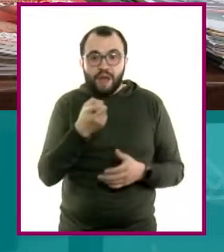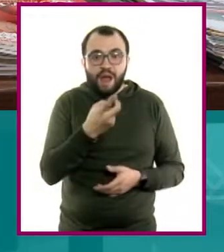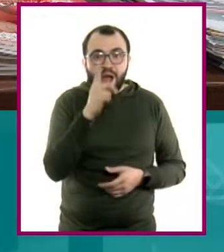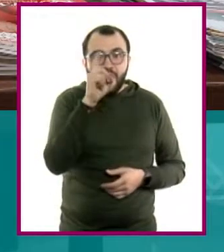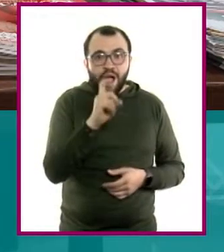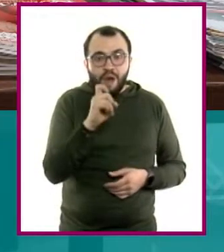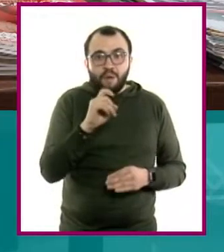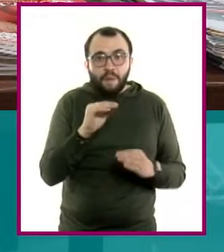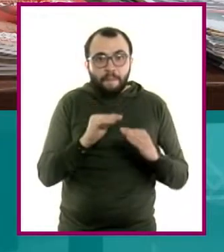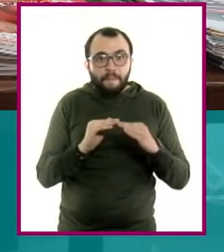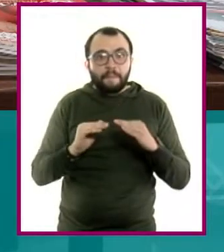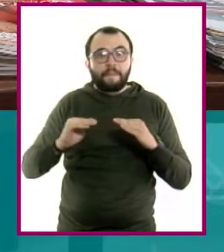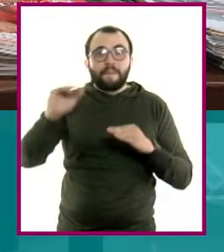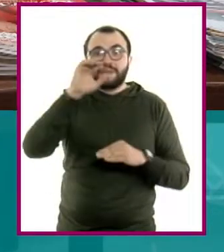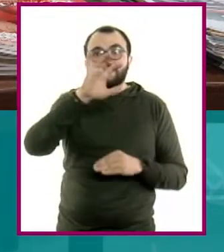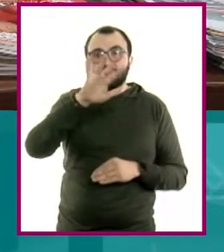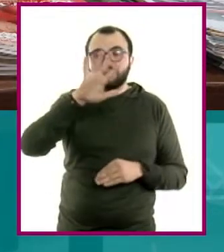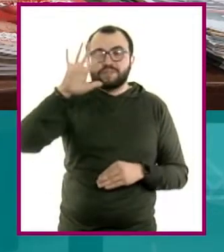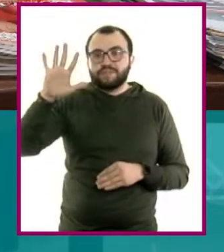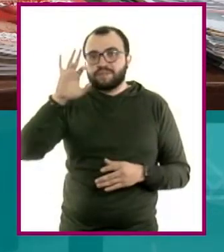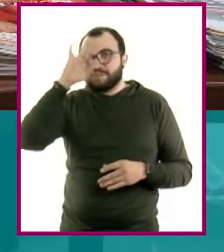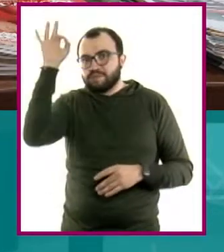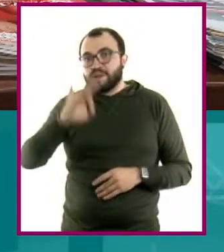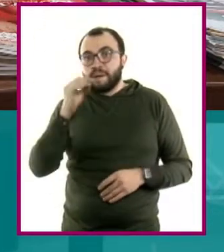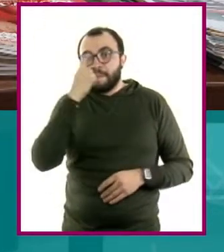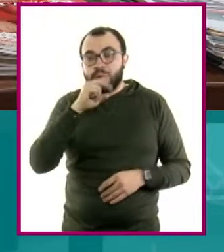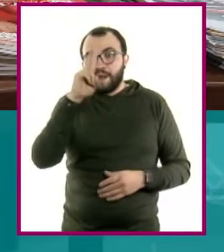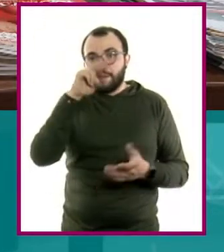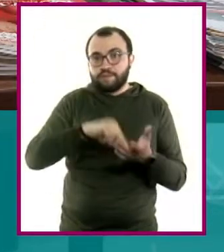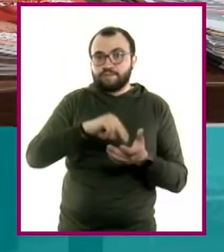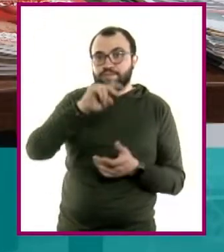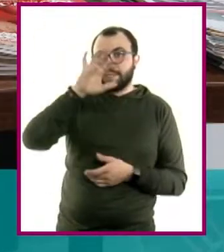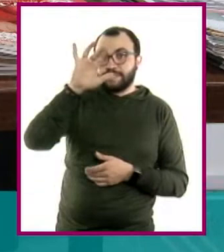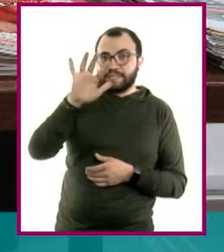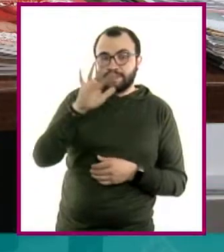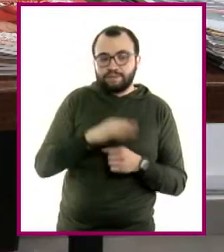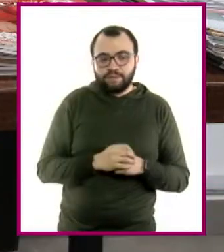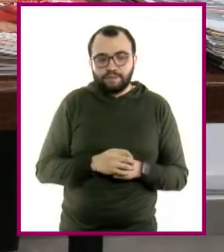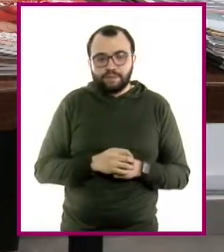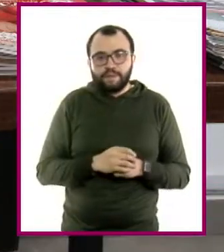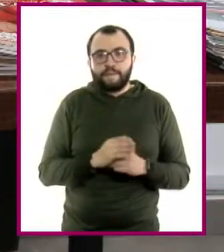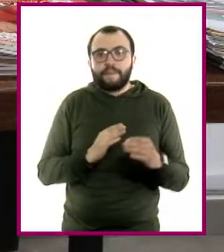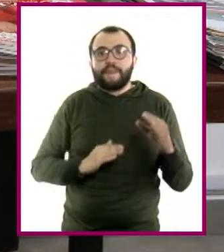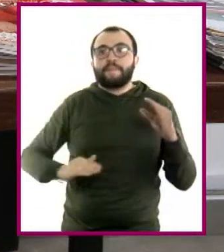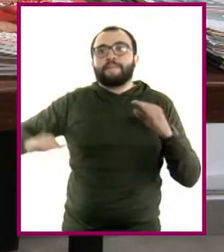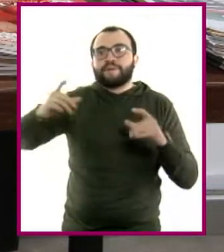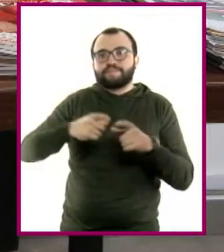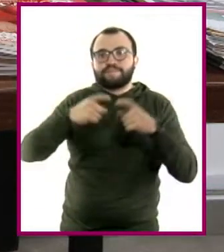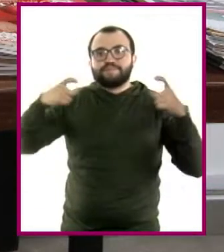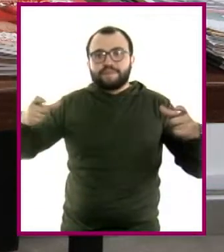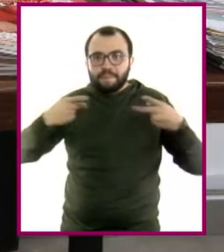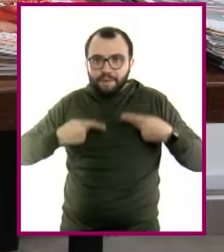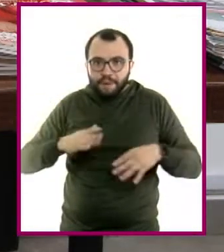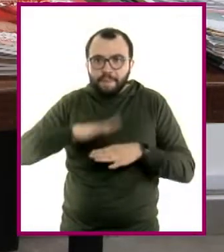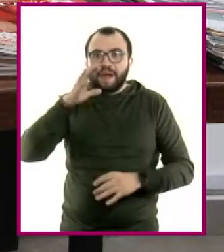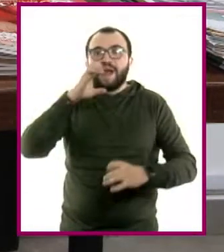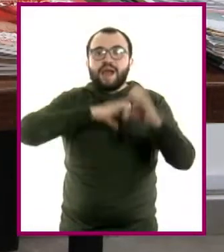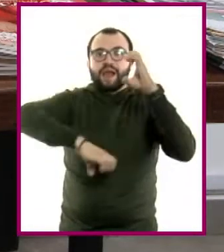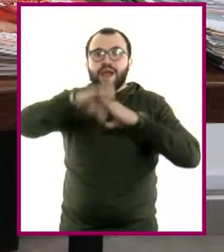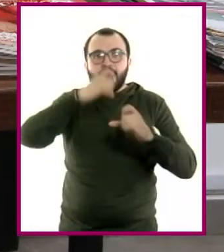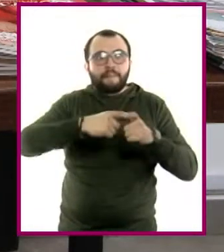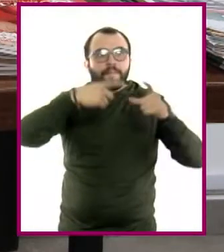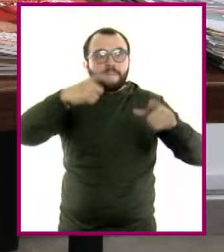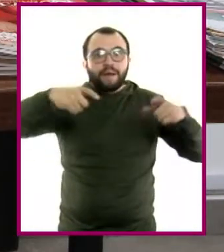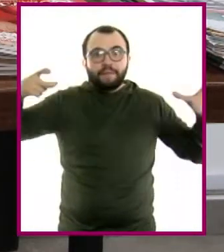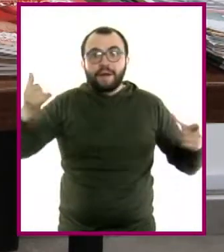se incrementará en un 55% para 2050. El aumento demográfico, la expansión de la industria y de la